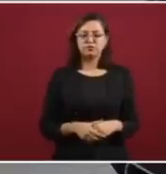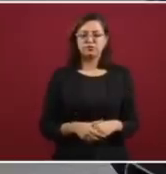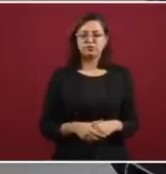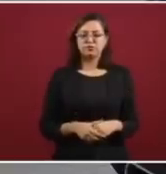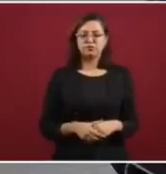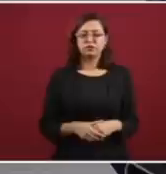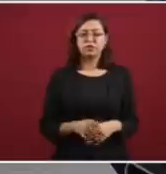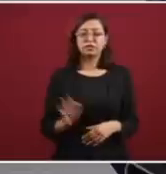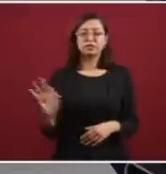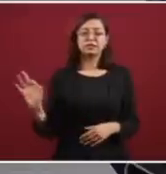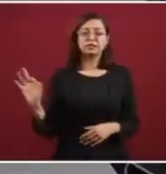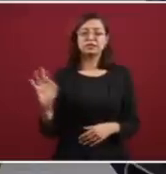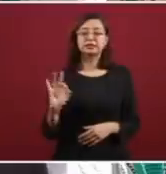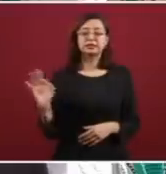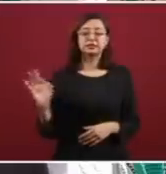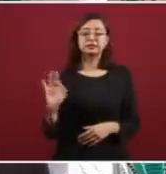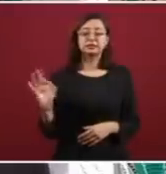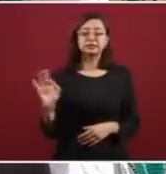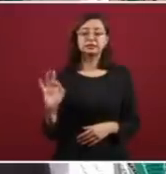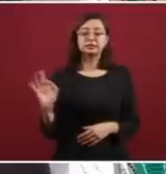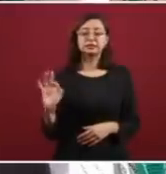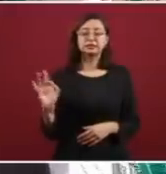por un posible